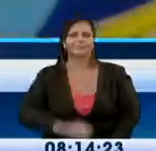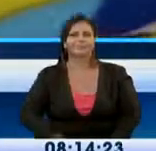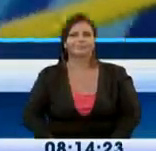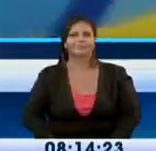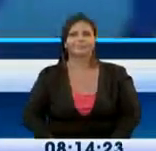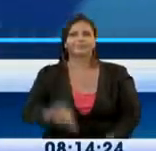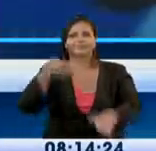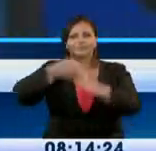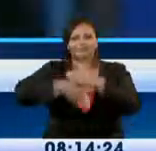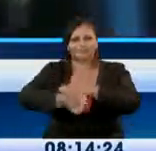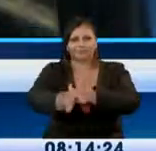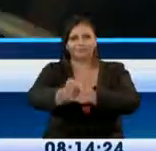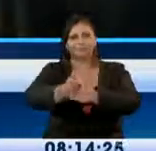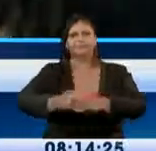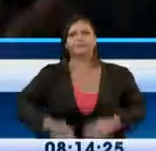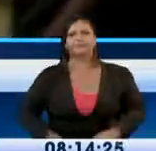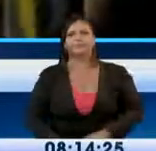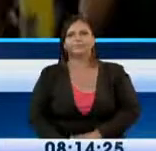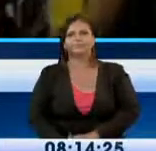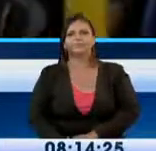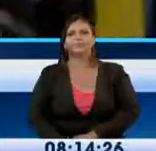Llegó un nuevo articulado y ya están